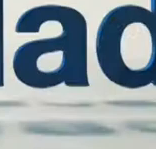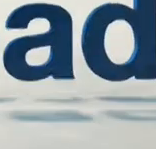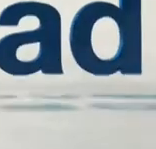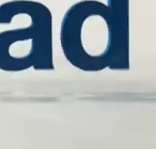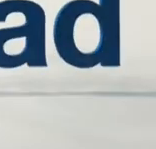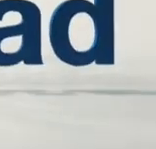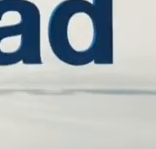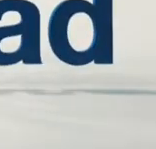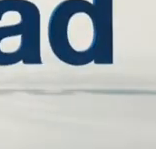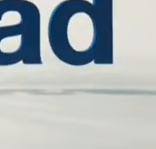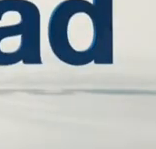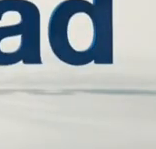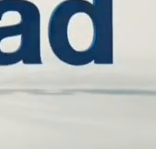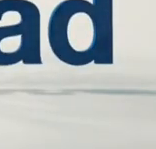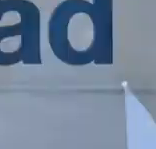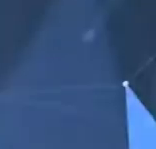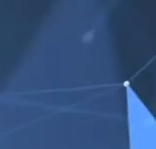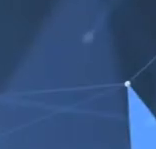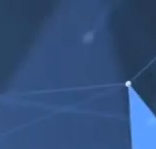Construyendo Igualdad.